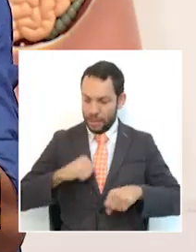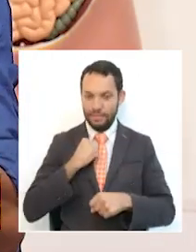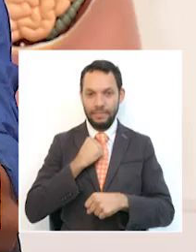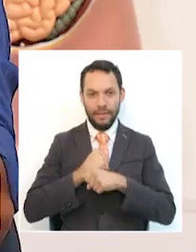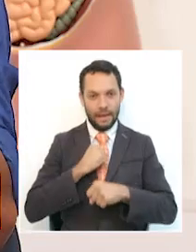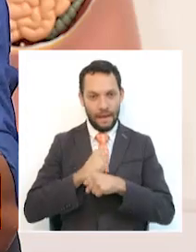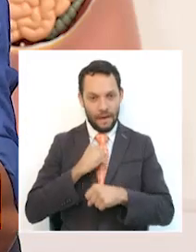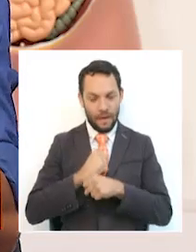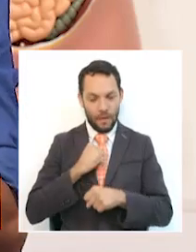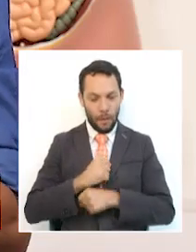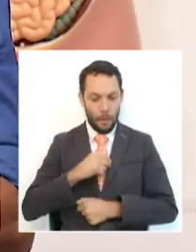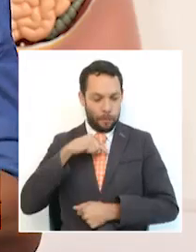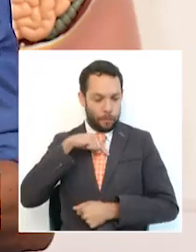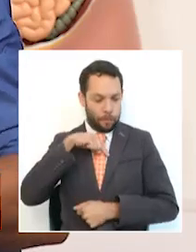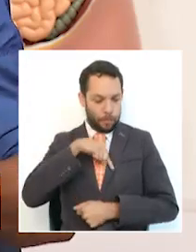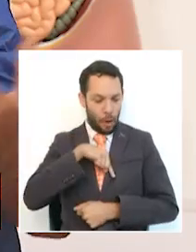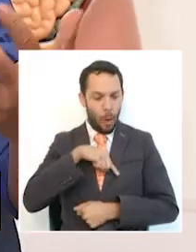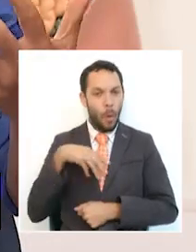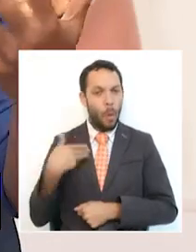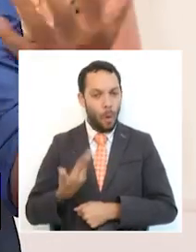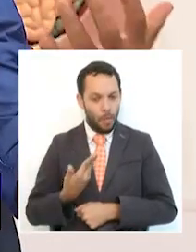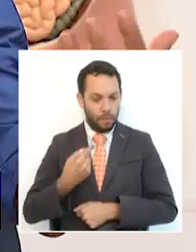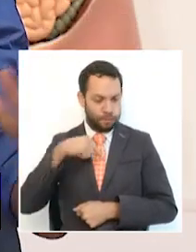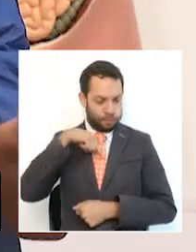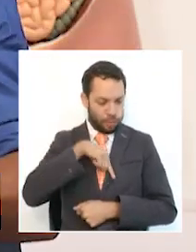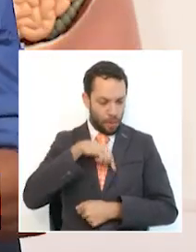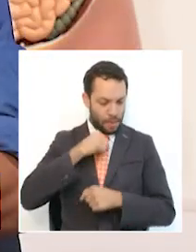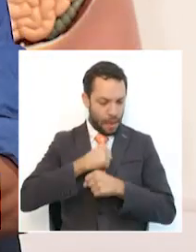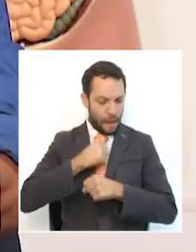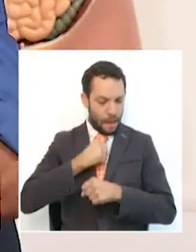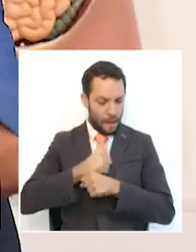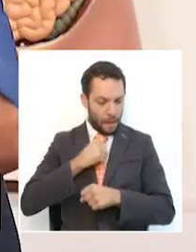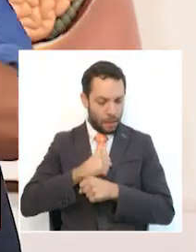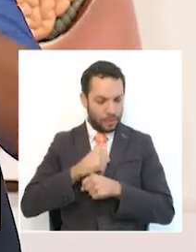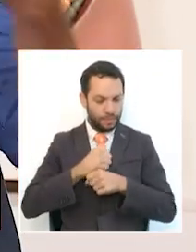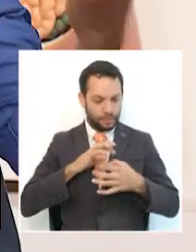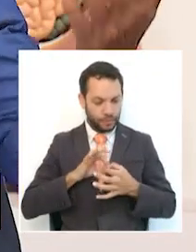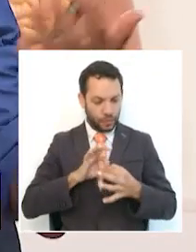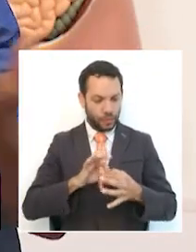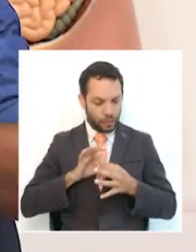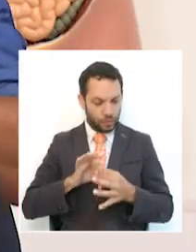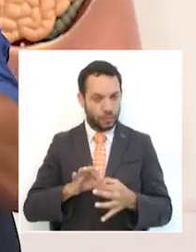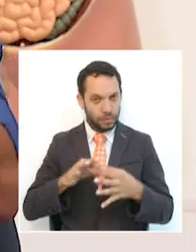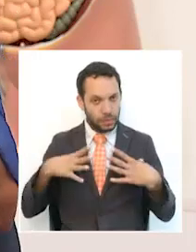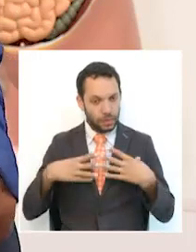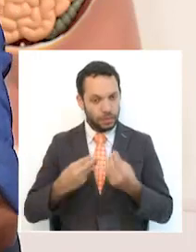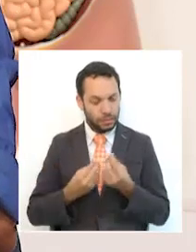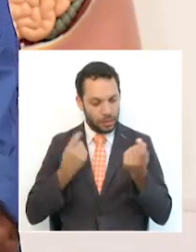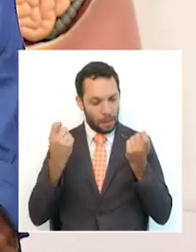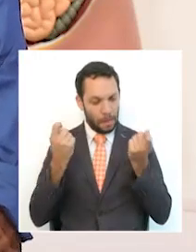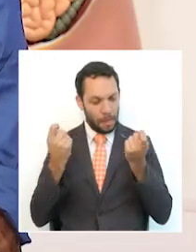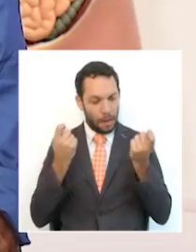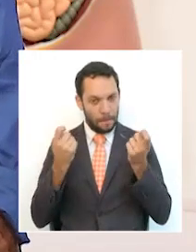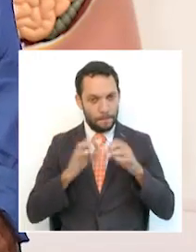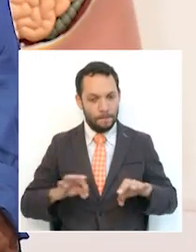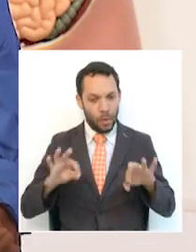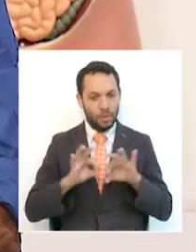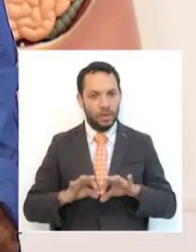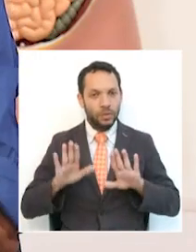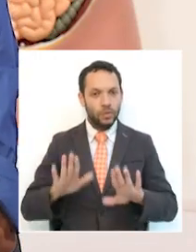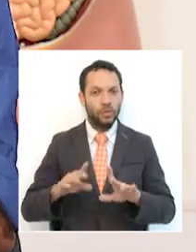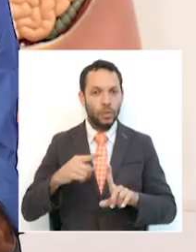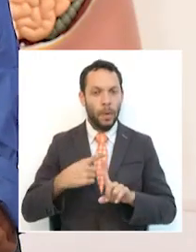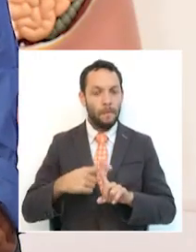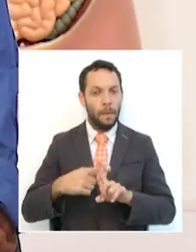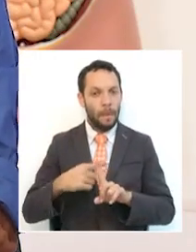interior entonces cómo trabajo mi interior todos los movimientos que hacemos diferentes por ejemplo en el en el chi